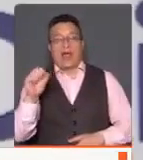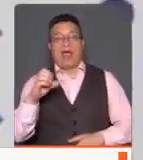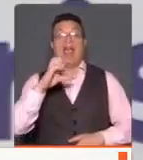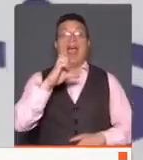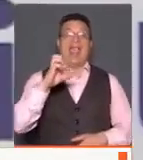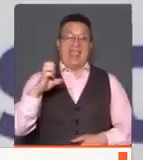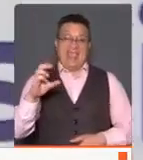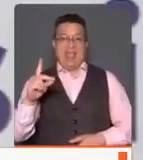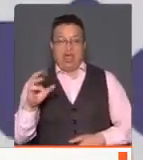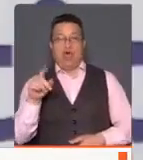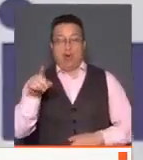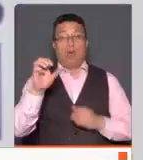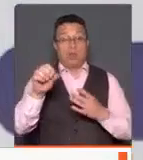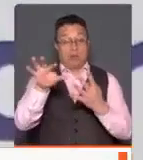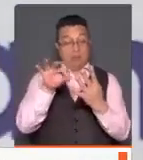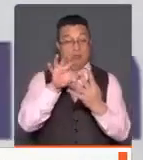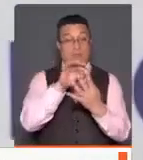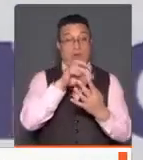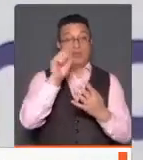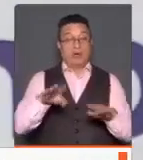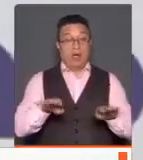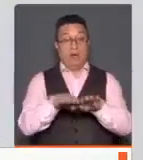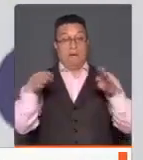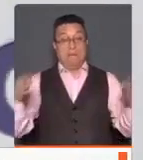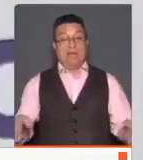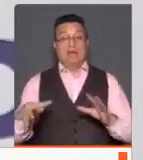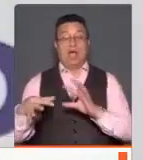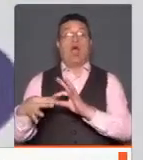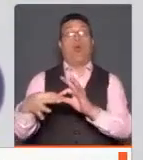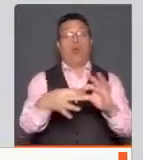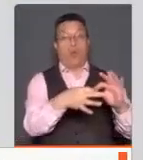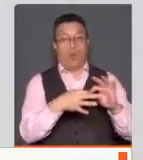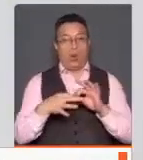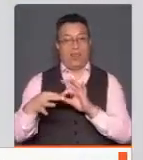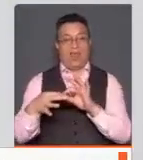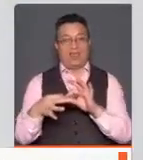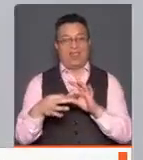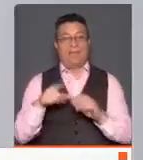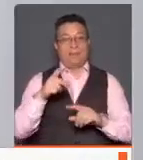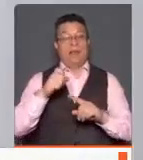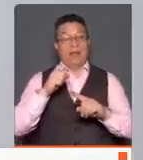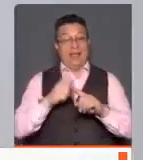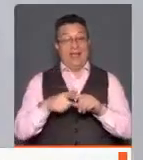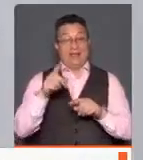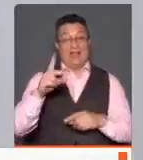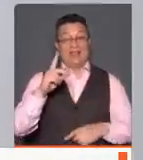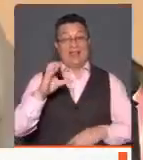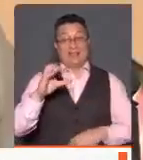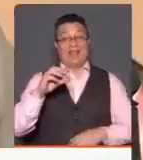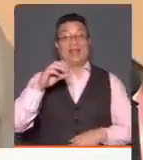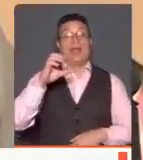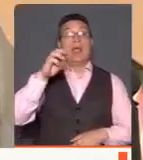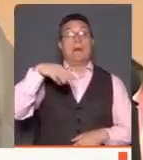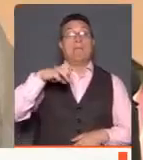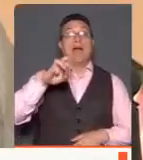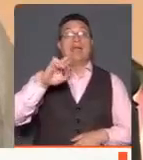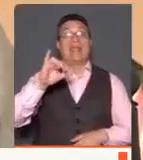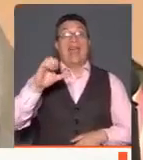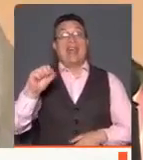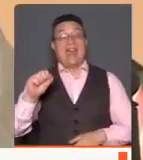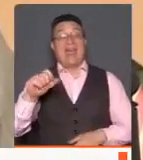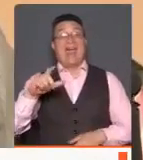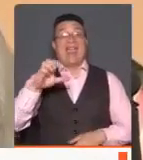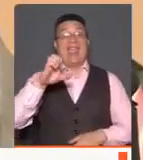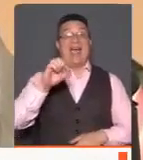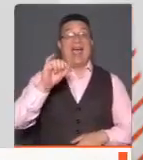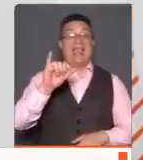como opciones para integrar esta mesa de unidad, aunque para la ex militante de la DC, Mariana Elwin, el partido carece